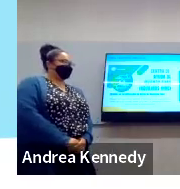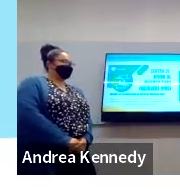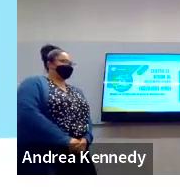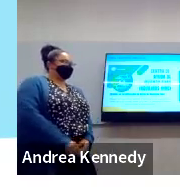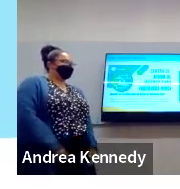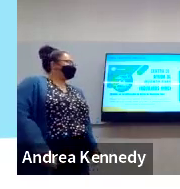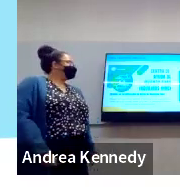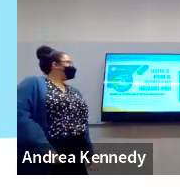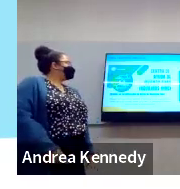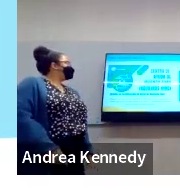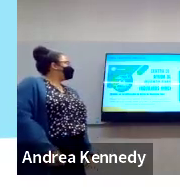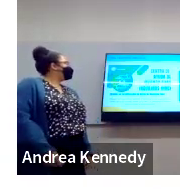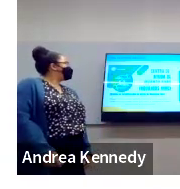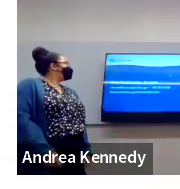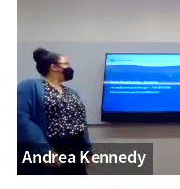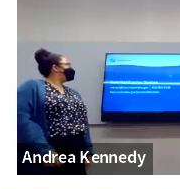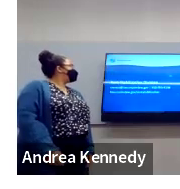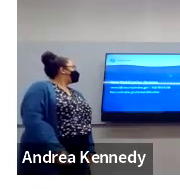en videollamada.